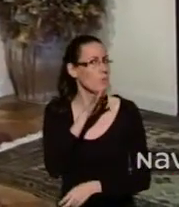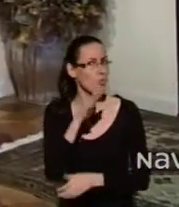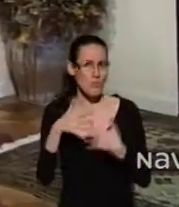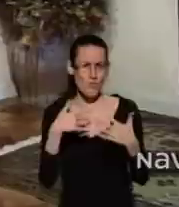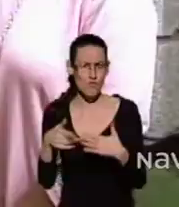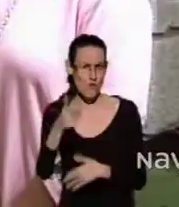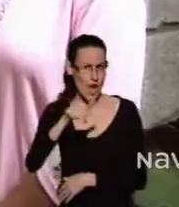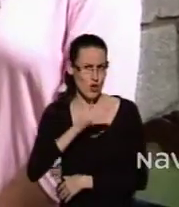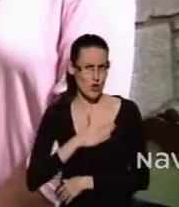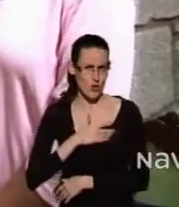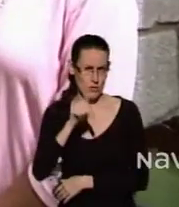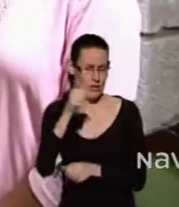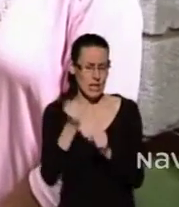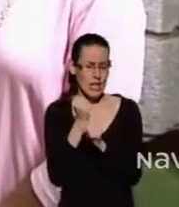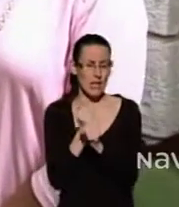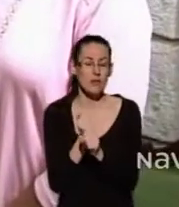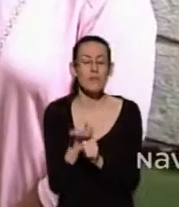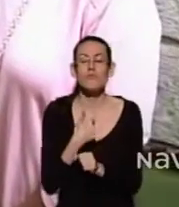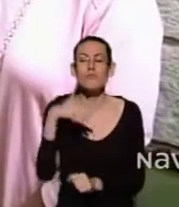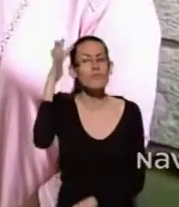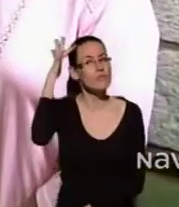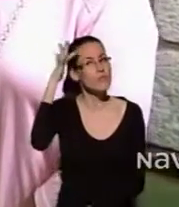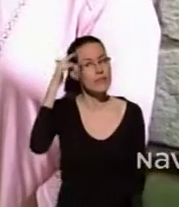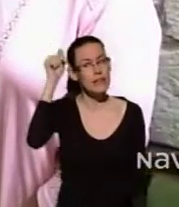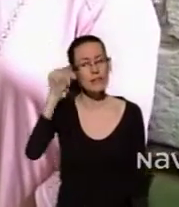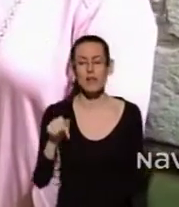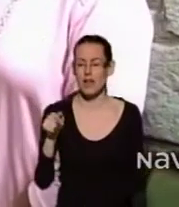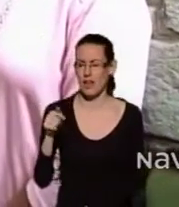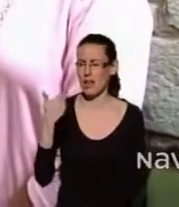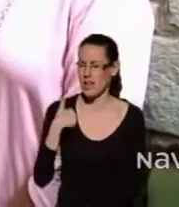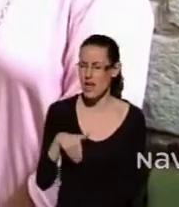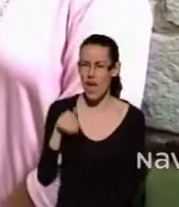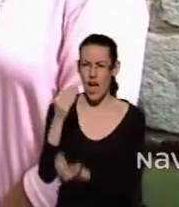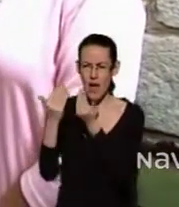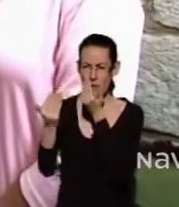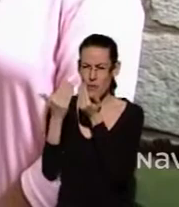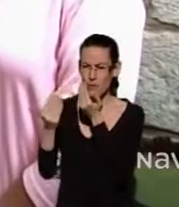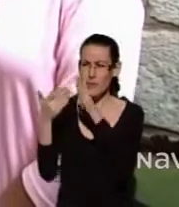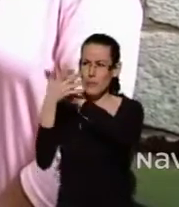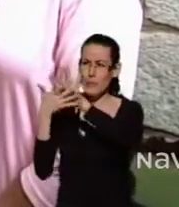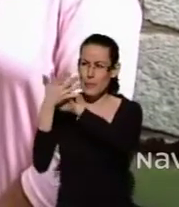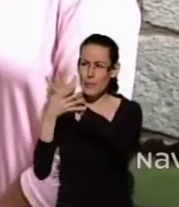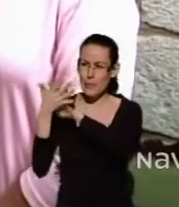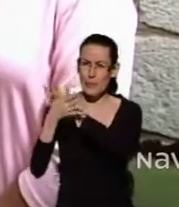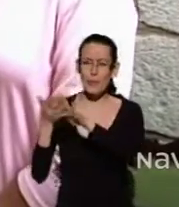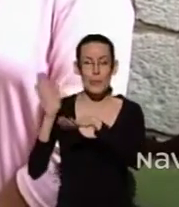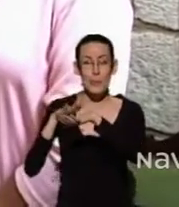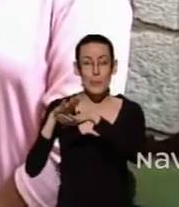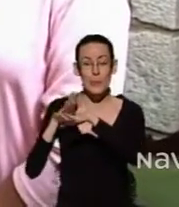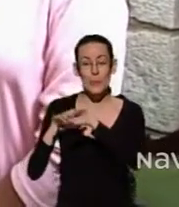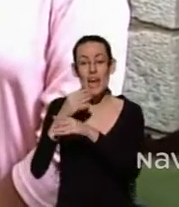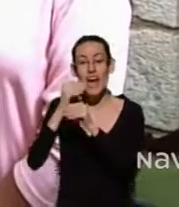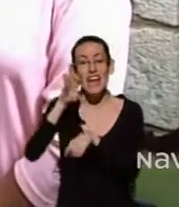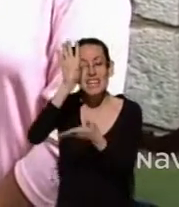muchísimo trabajo. Aquí me imagino que habéis hablado con muchos vecinos de Aibar para recopilar